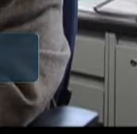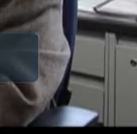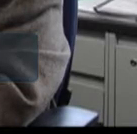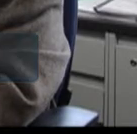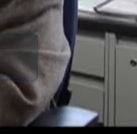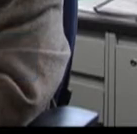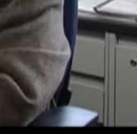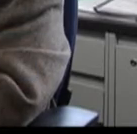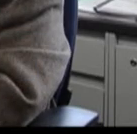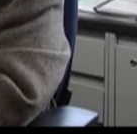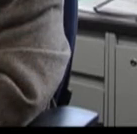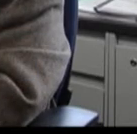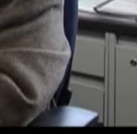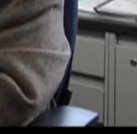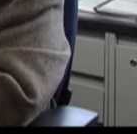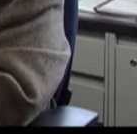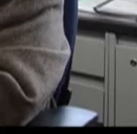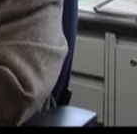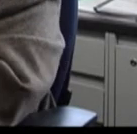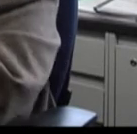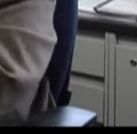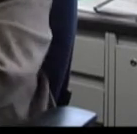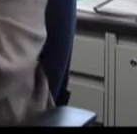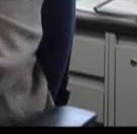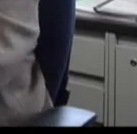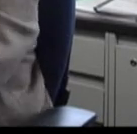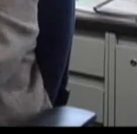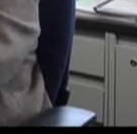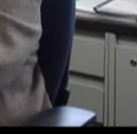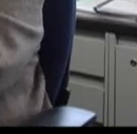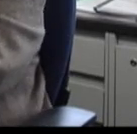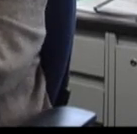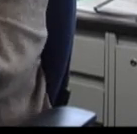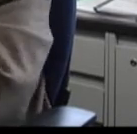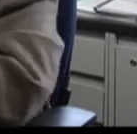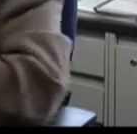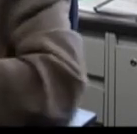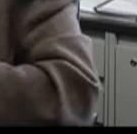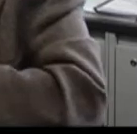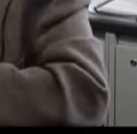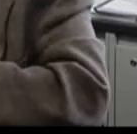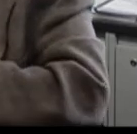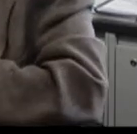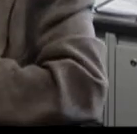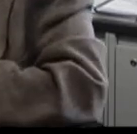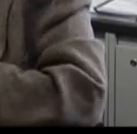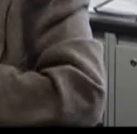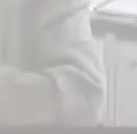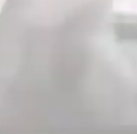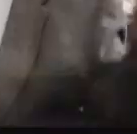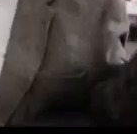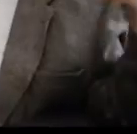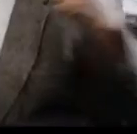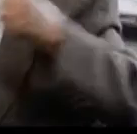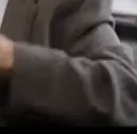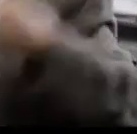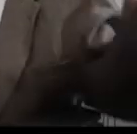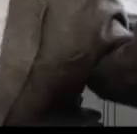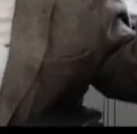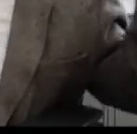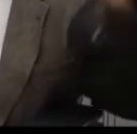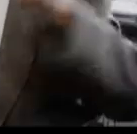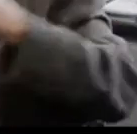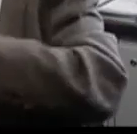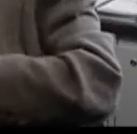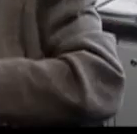una familia, que tiene una casa, que tiene toda esa seguridad que el niño inmigrante no tiene. El niño que vive